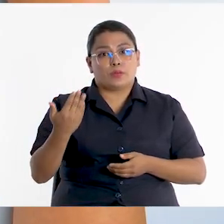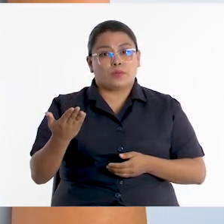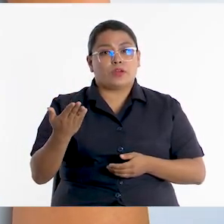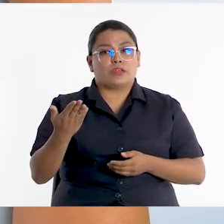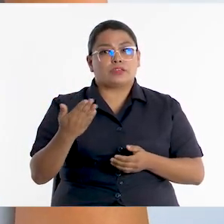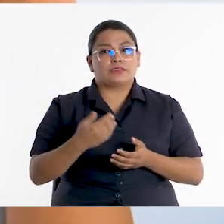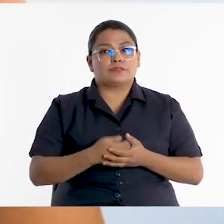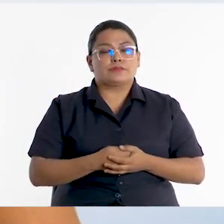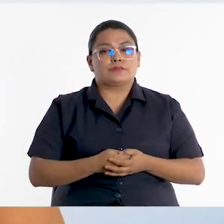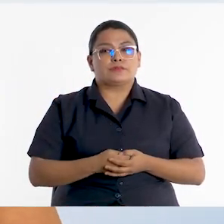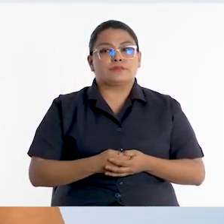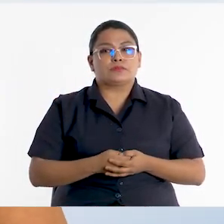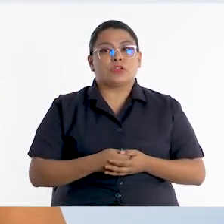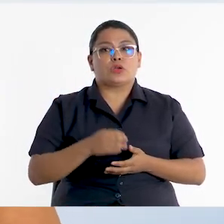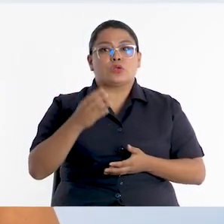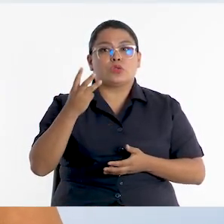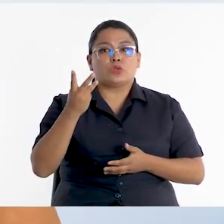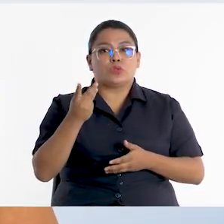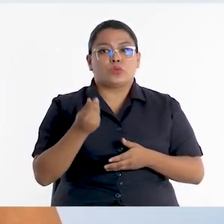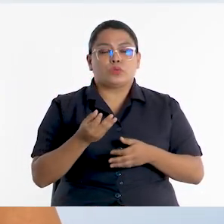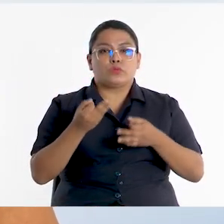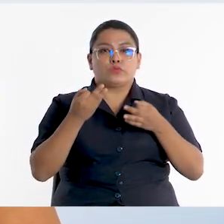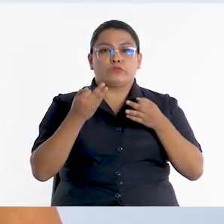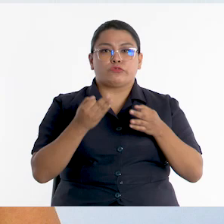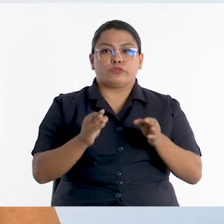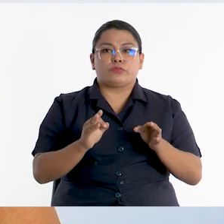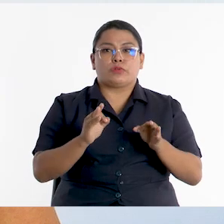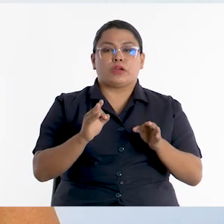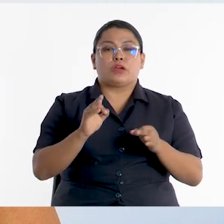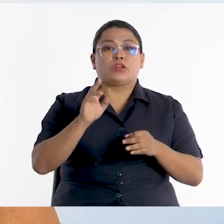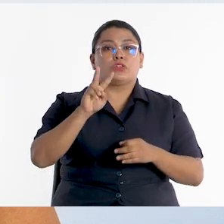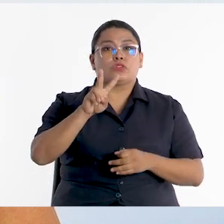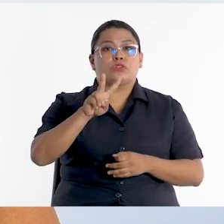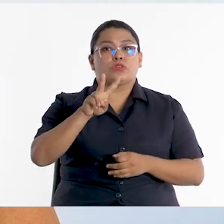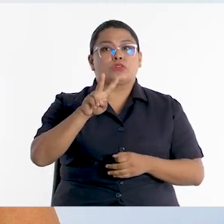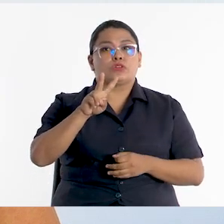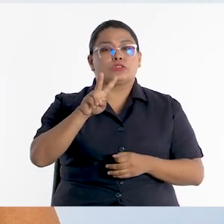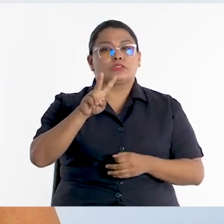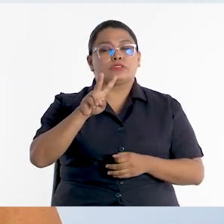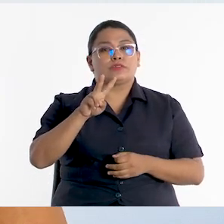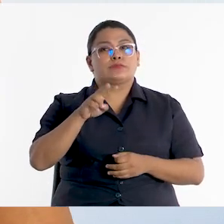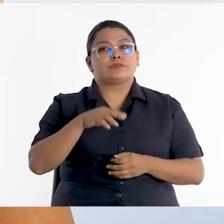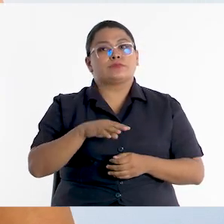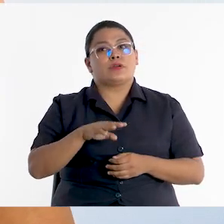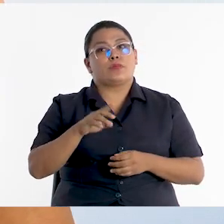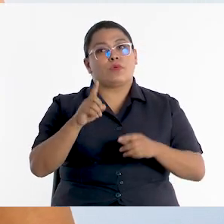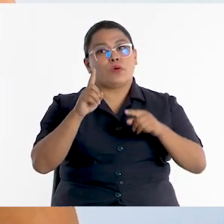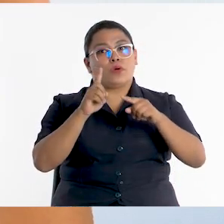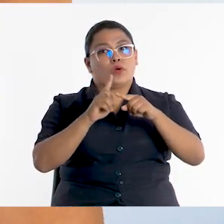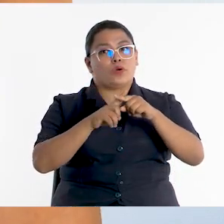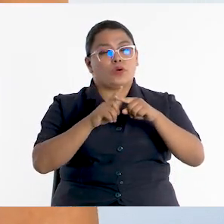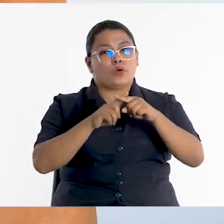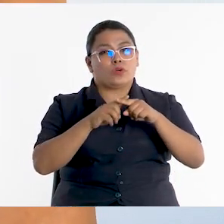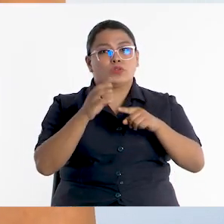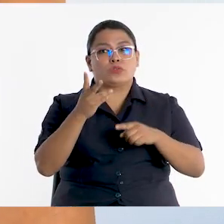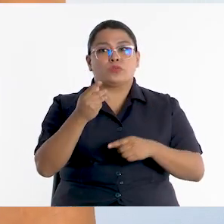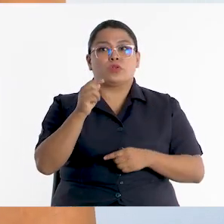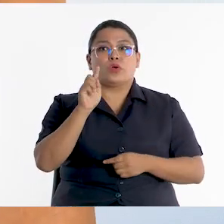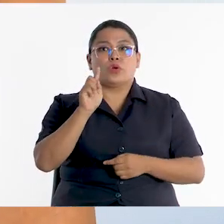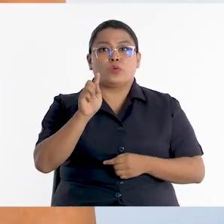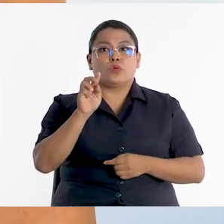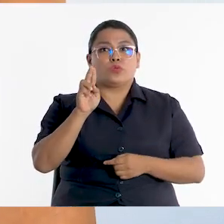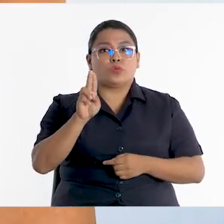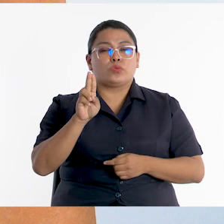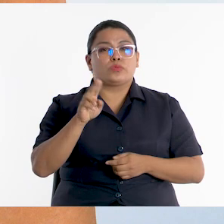Luego, un número formado por 2 cifras con un número de